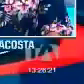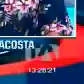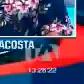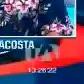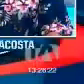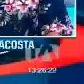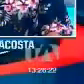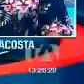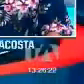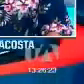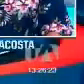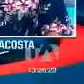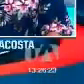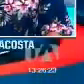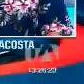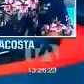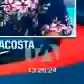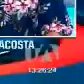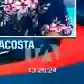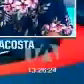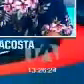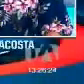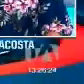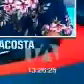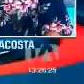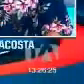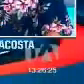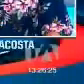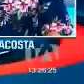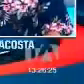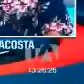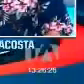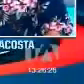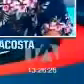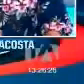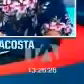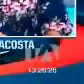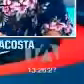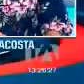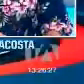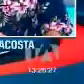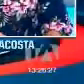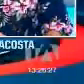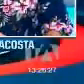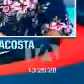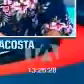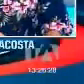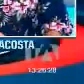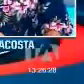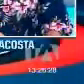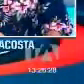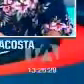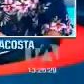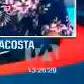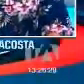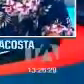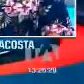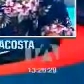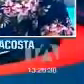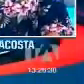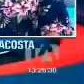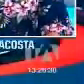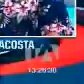Por unanimidad se aprobó el informe para segundo debate del proyecto de ley de crecimiento económico enviado por el Ejecutivo. María Gracia, ¿cómo estás? Buenas tardes. ¿Qué